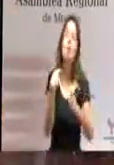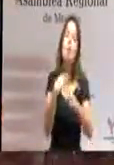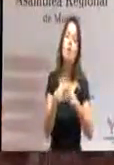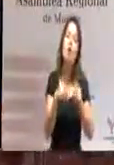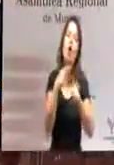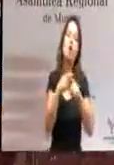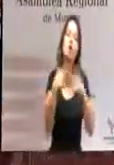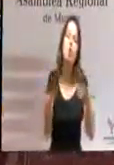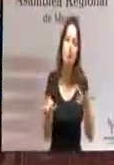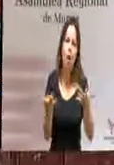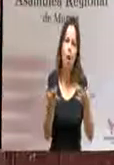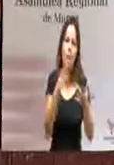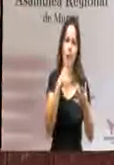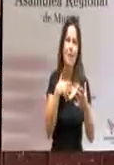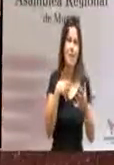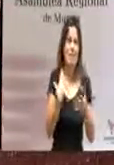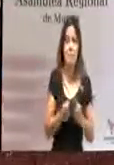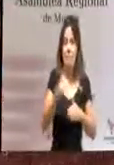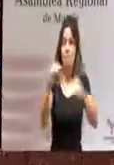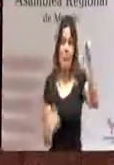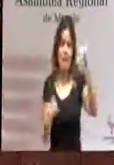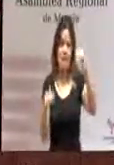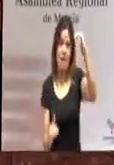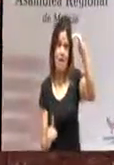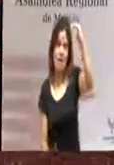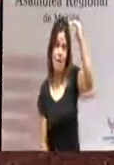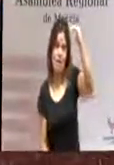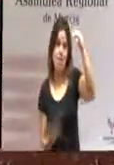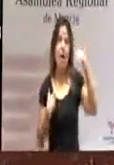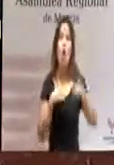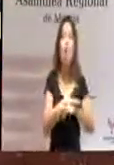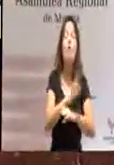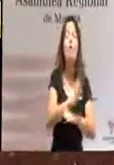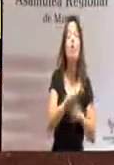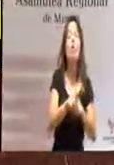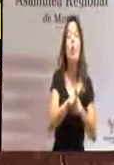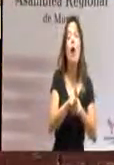directamente y cada vez más desigualdad. Su gobierno amplía